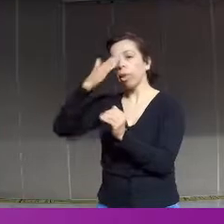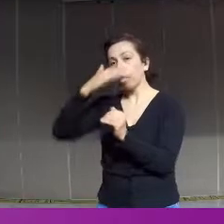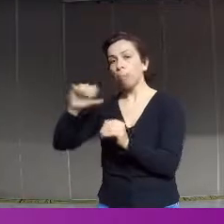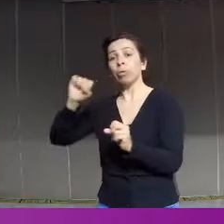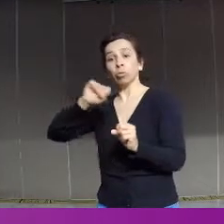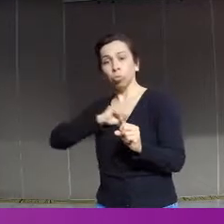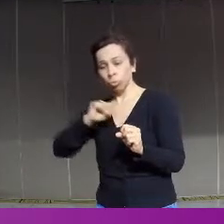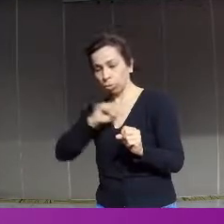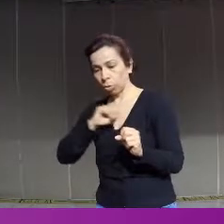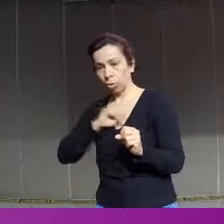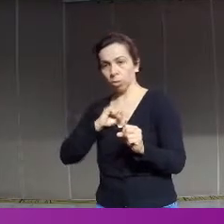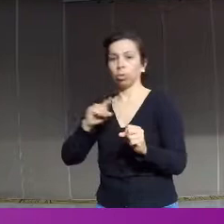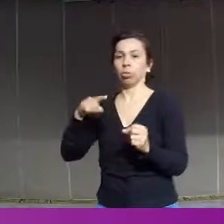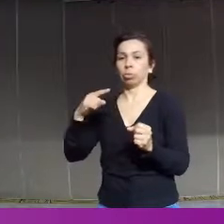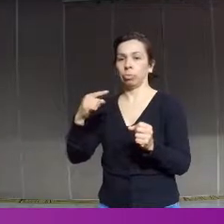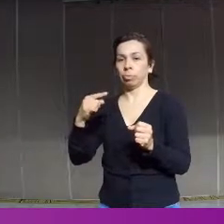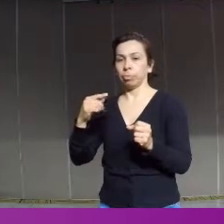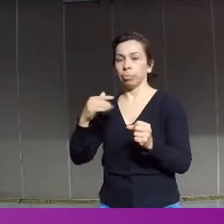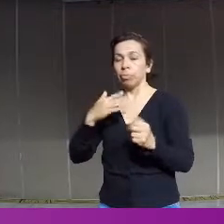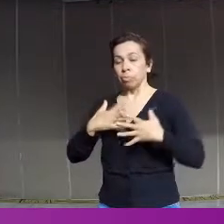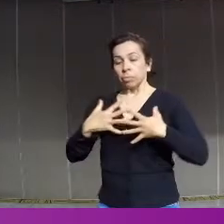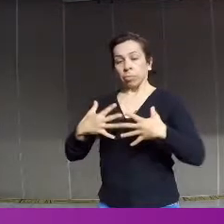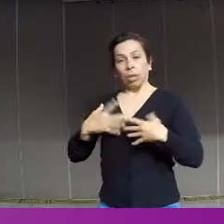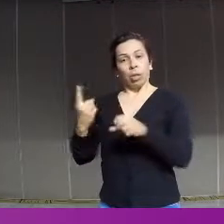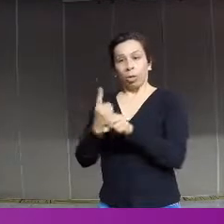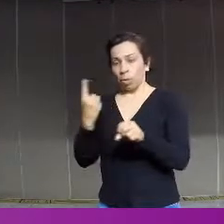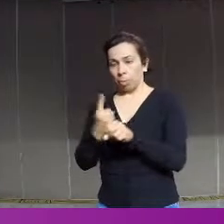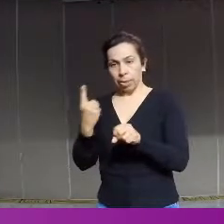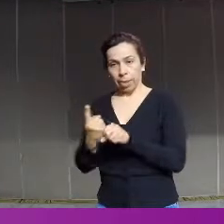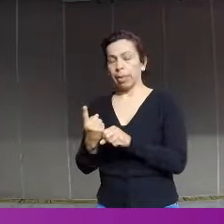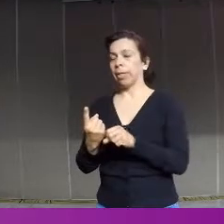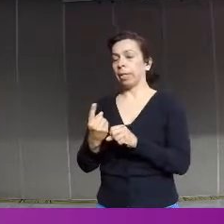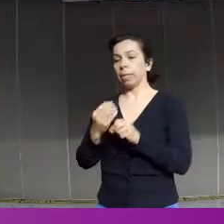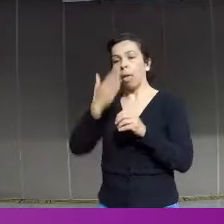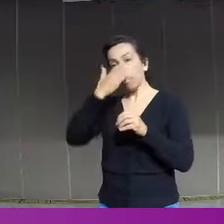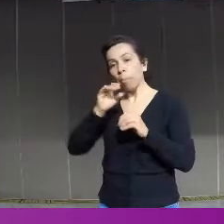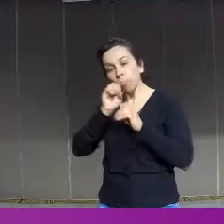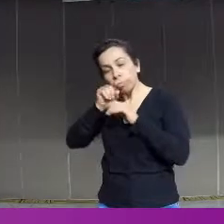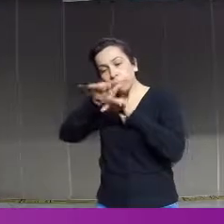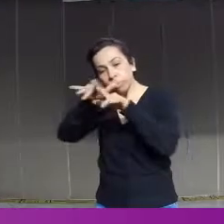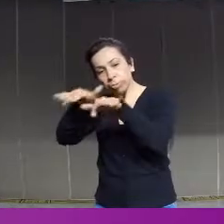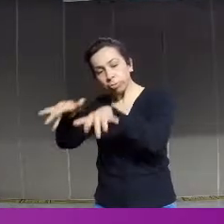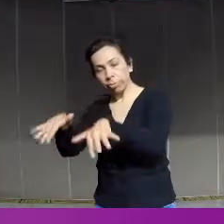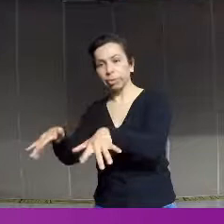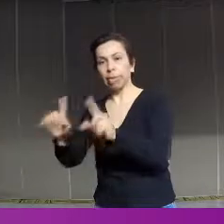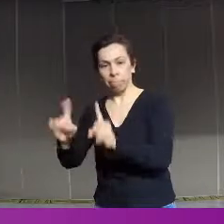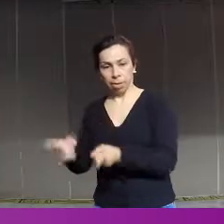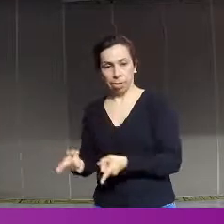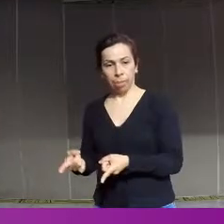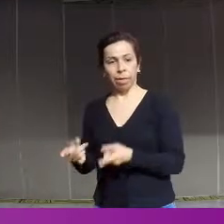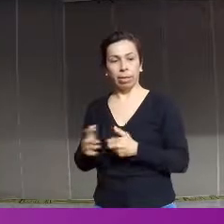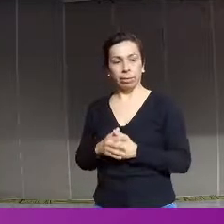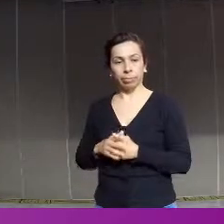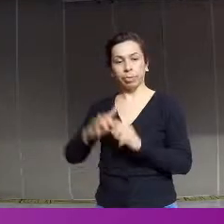tos como reflejo, adhesión en las paredes de la faringe, las secreciones, y no se genera principalmente